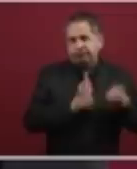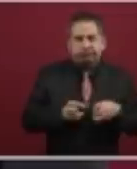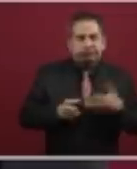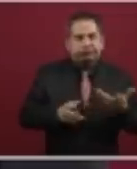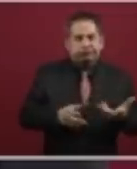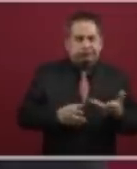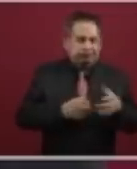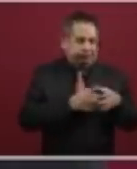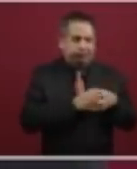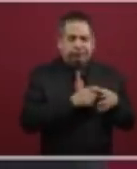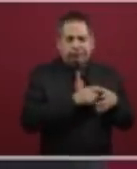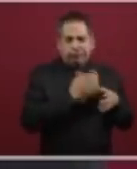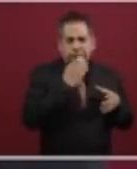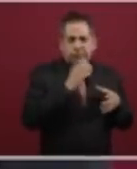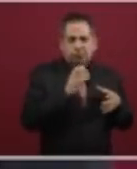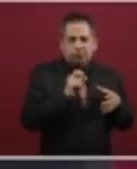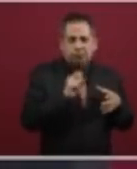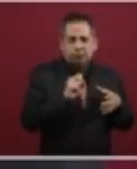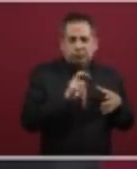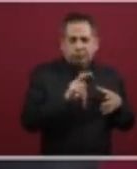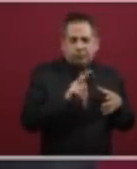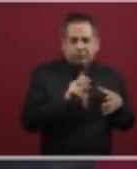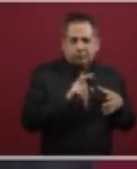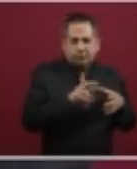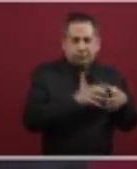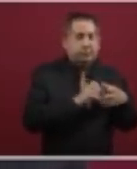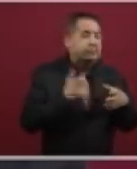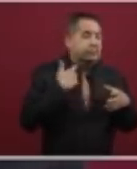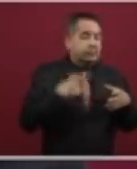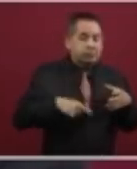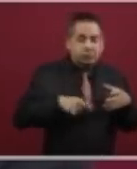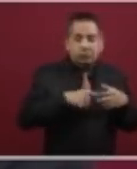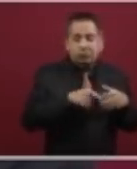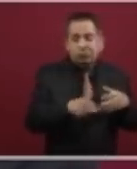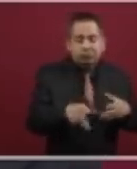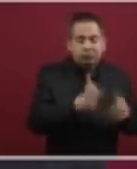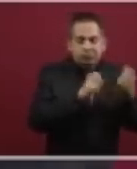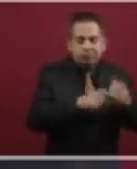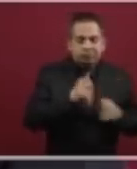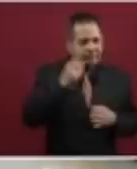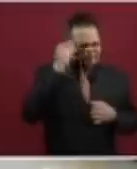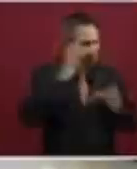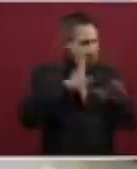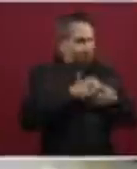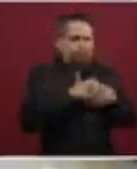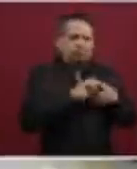los conservadores de los gobiernos anteriores, del periodo neoliberal,